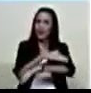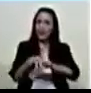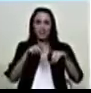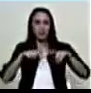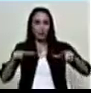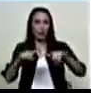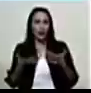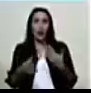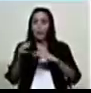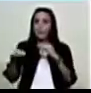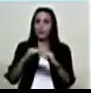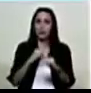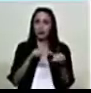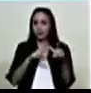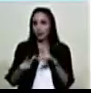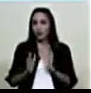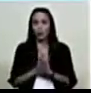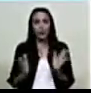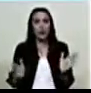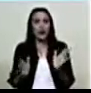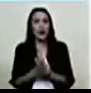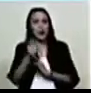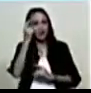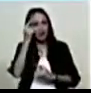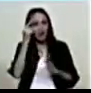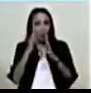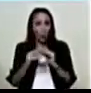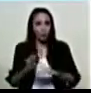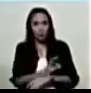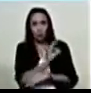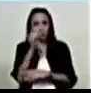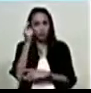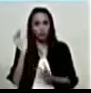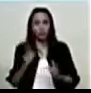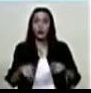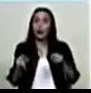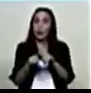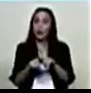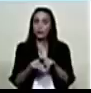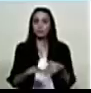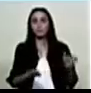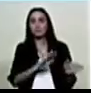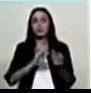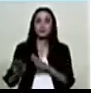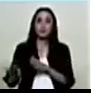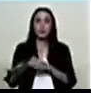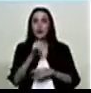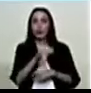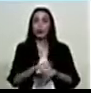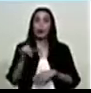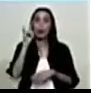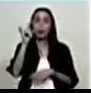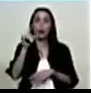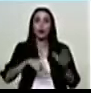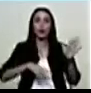donde estés, ahí te llega tu mensaje durante el día y a esta hora. Igualmente anuncio que el lunes 12